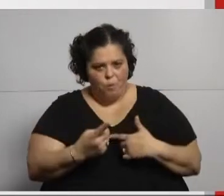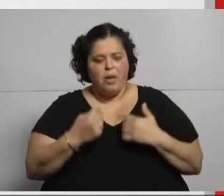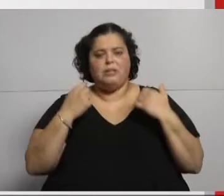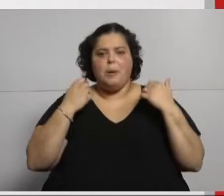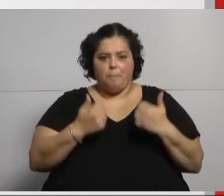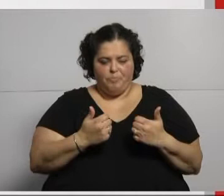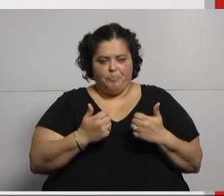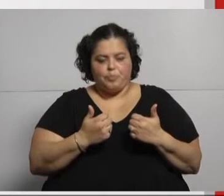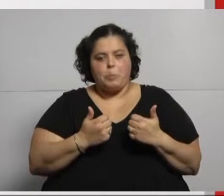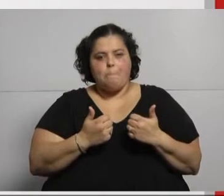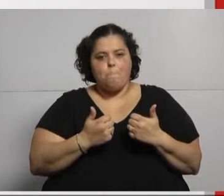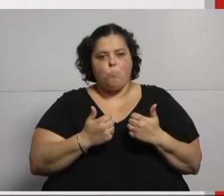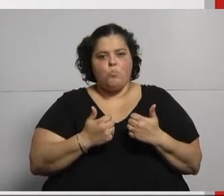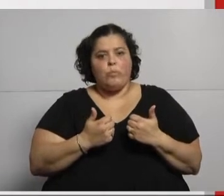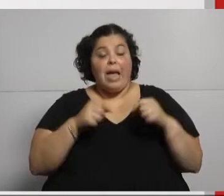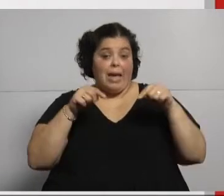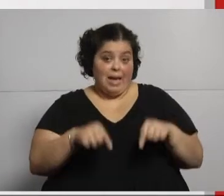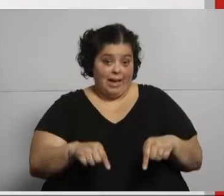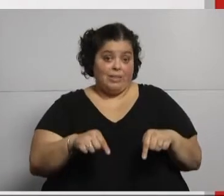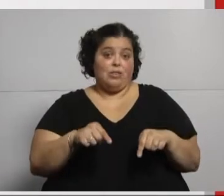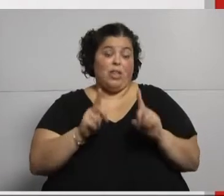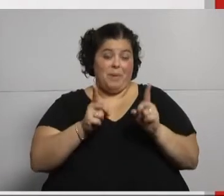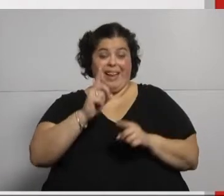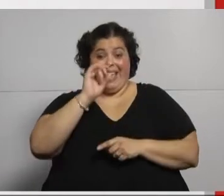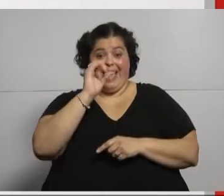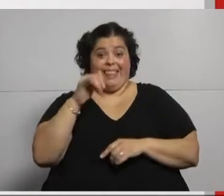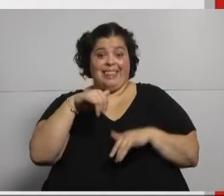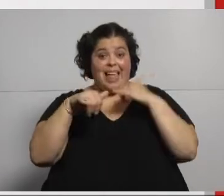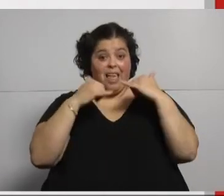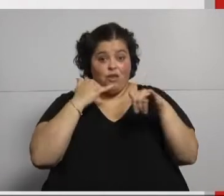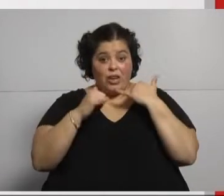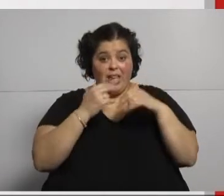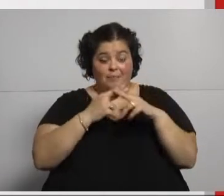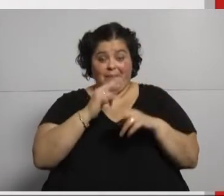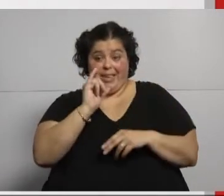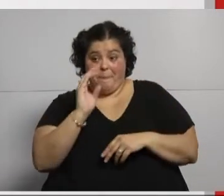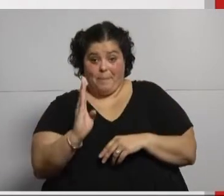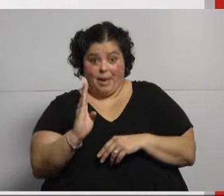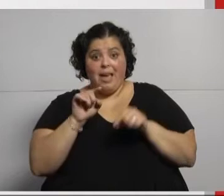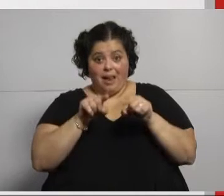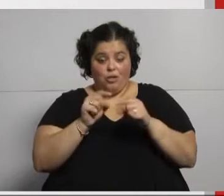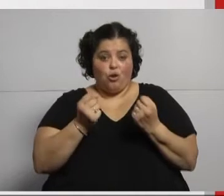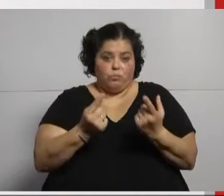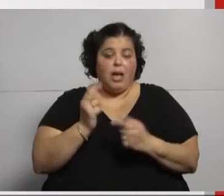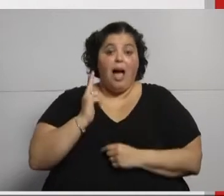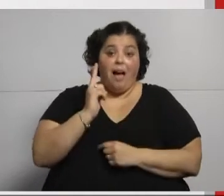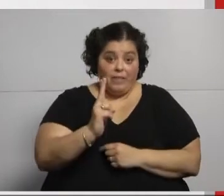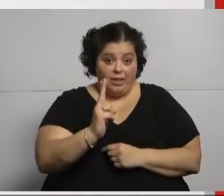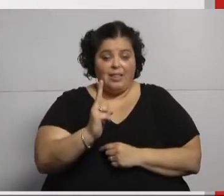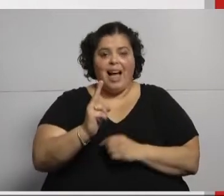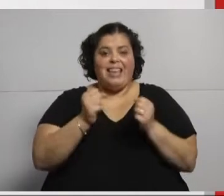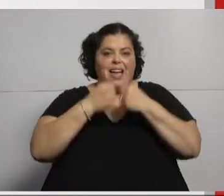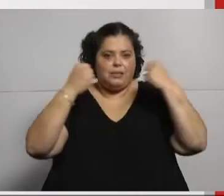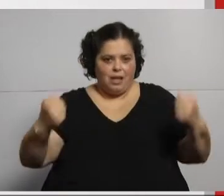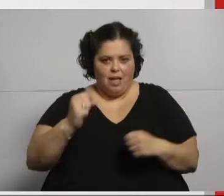después, este recurso que es la telefonía IP, porque esto nos ha permitido habilitar, extender un poco